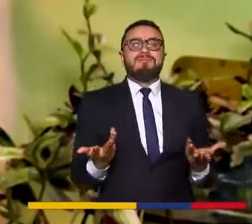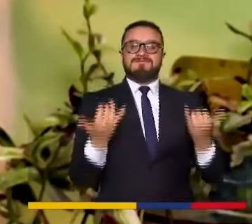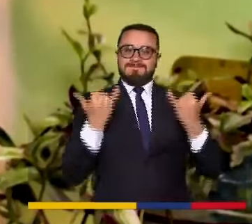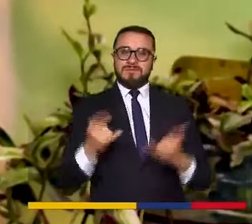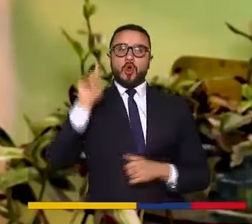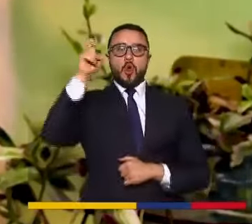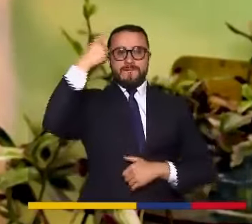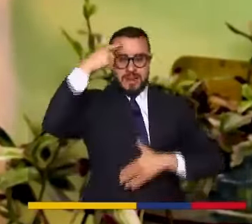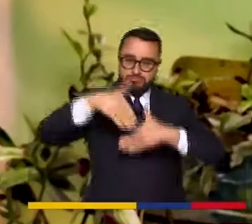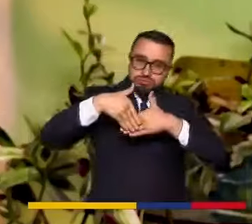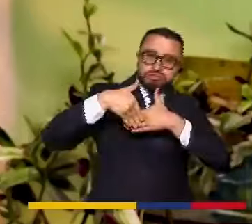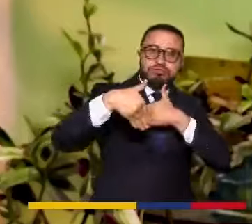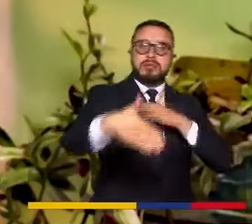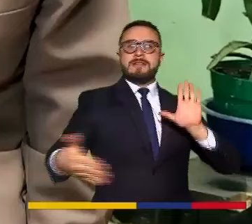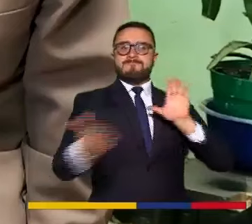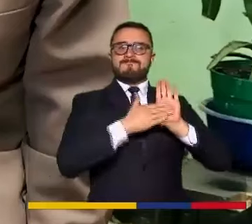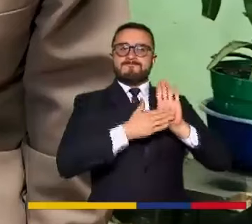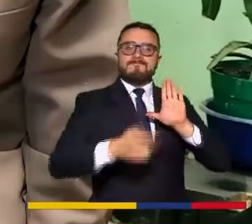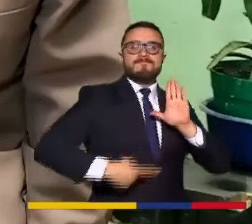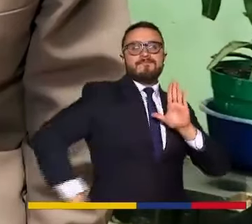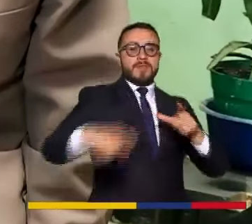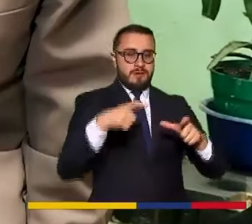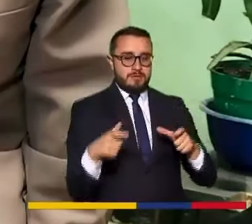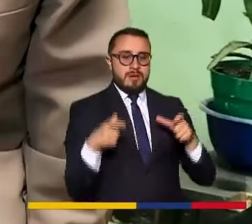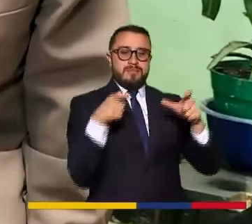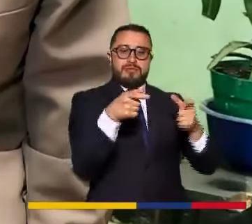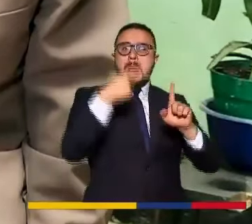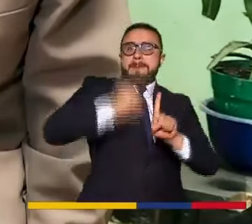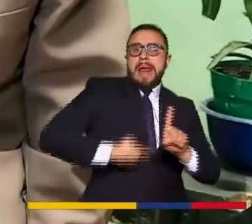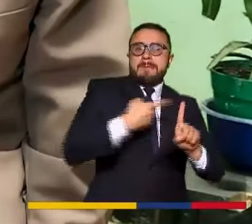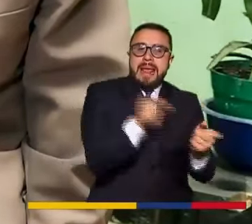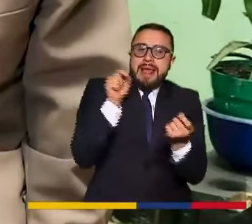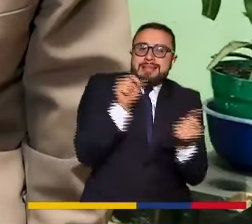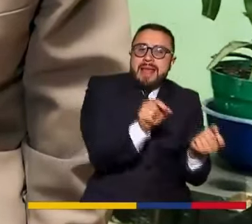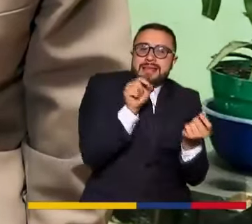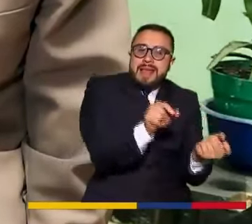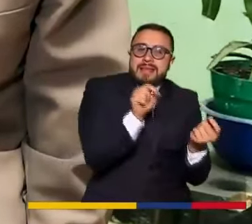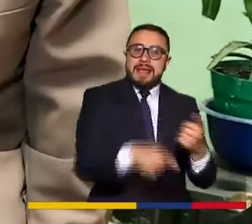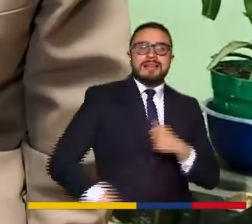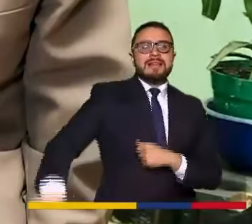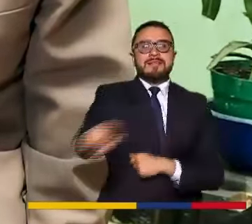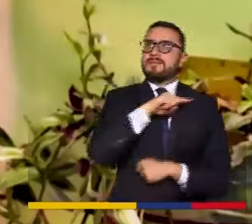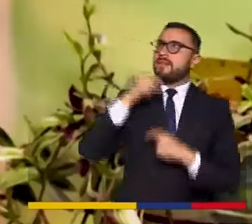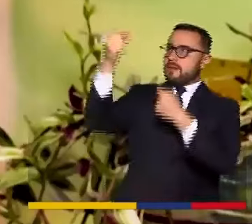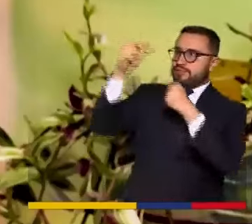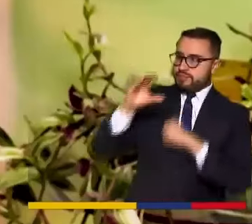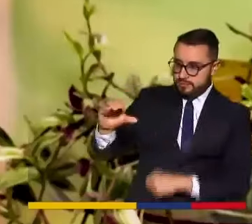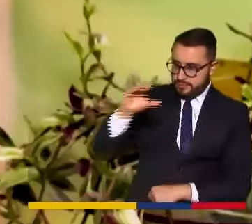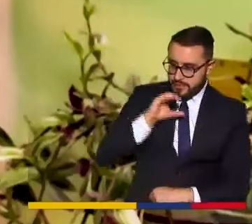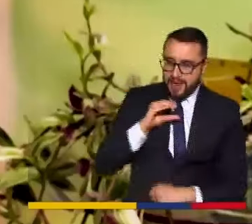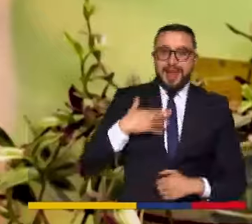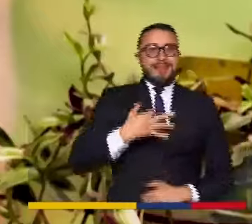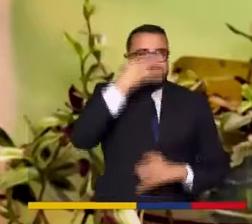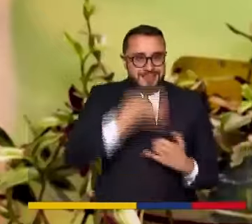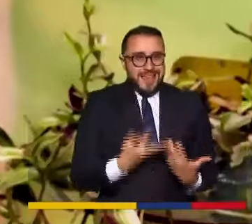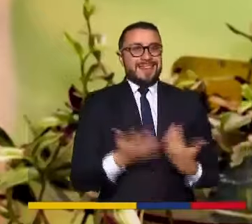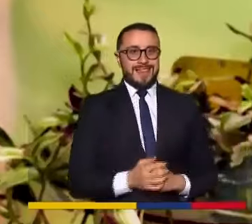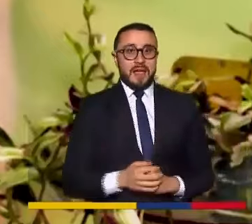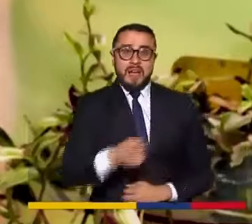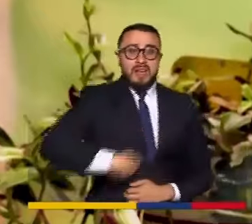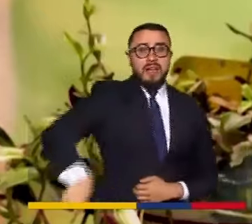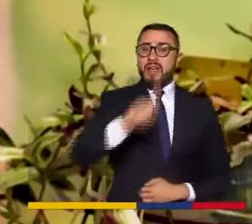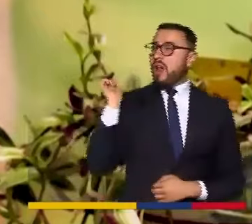renta solidaria digna para todos los trabajadores y trabajadoras que a pesar de haber dedicado